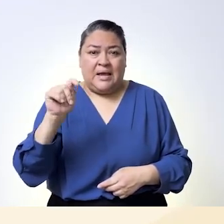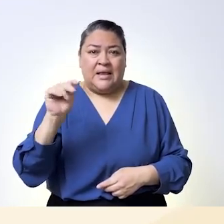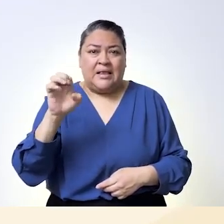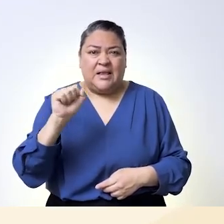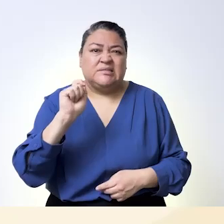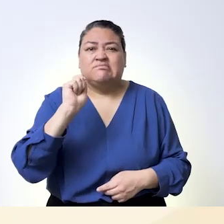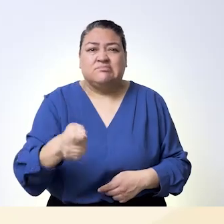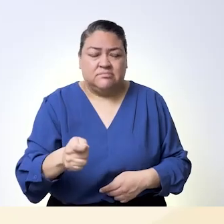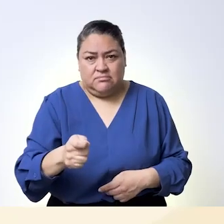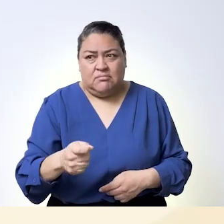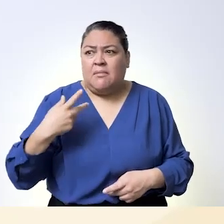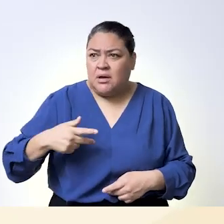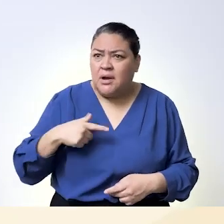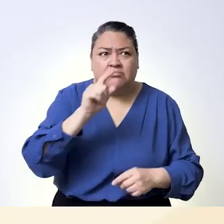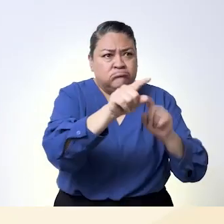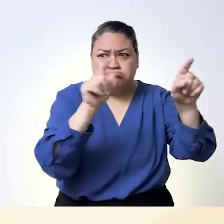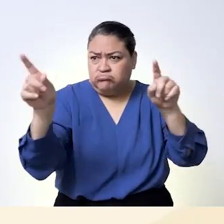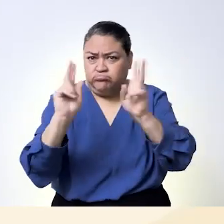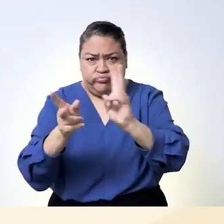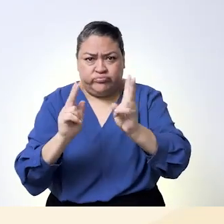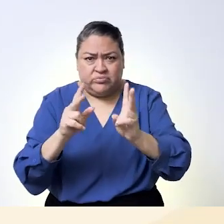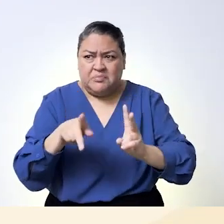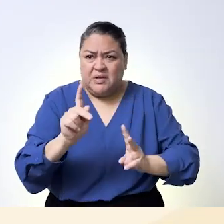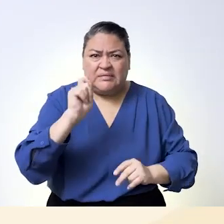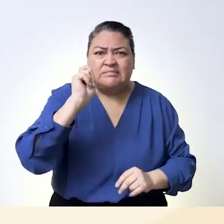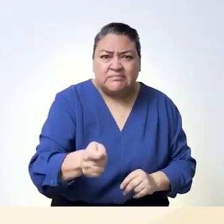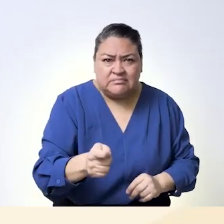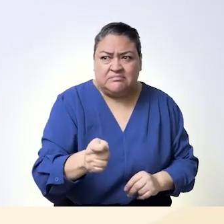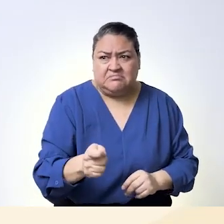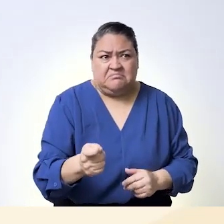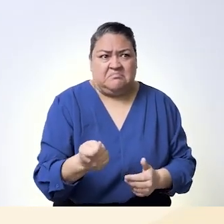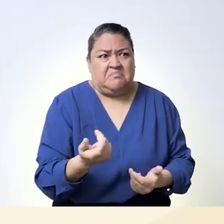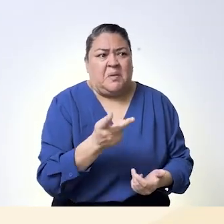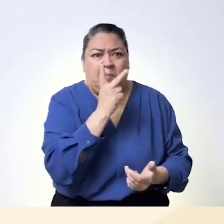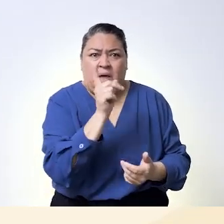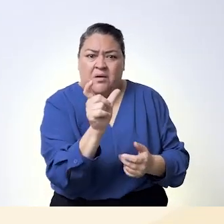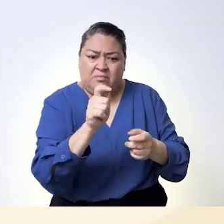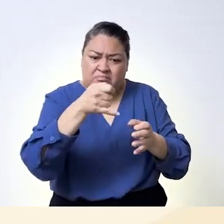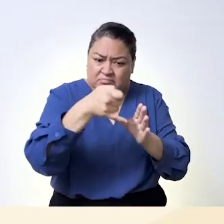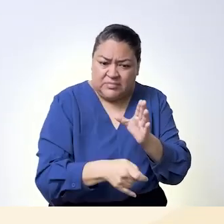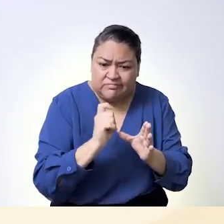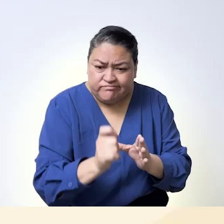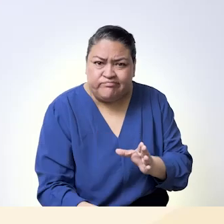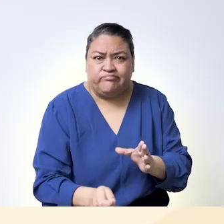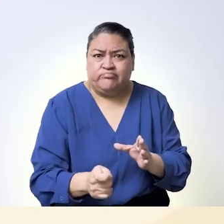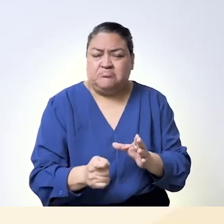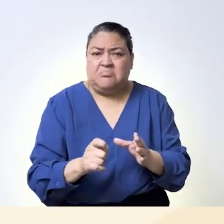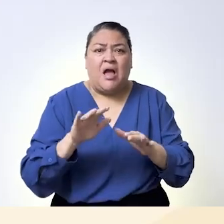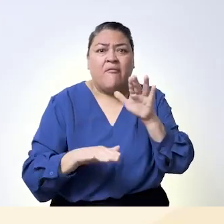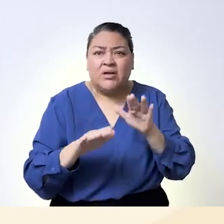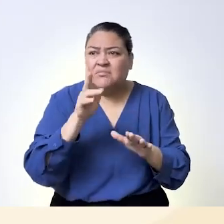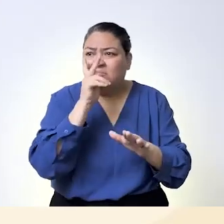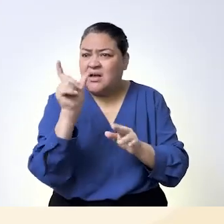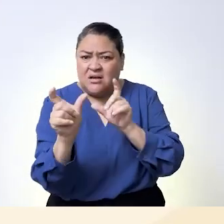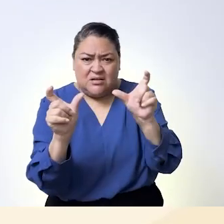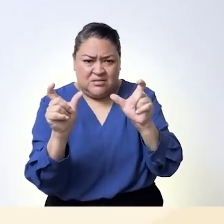en los diferentes espacios de ello. Sin embargo, no se hace muchas veces en términos de conocimiento, en ocasiones se